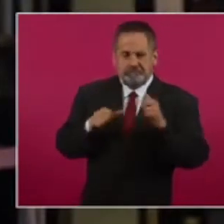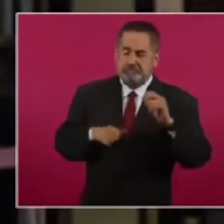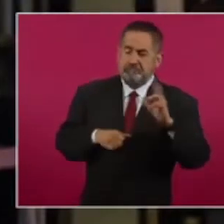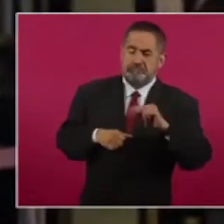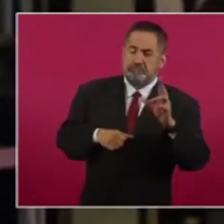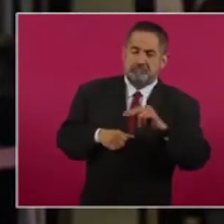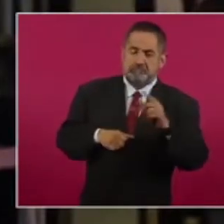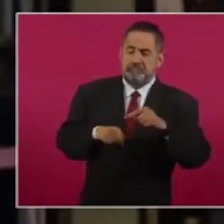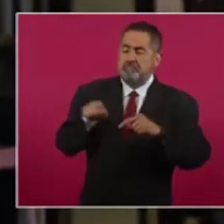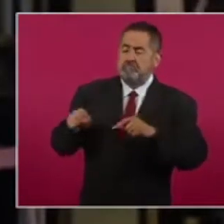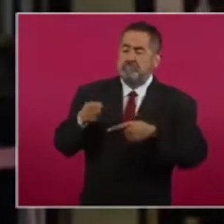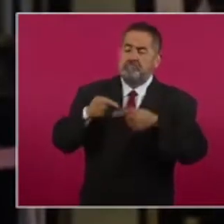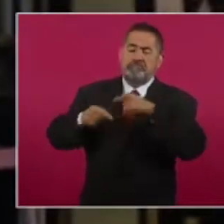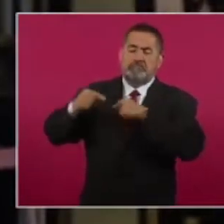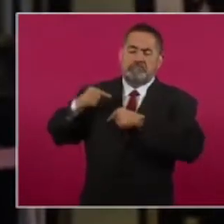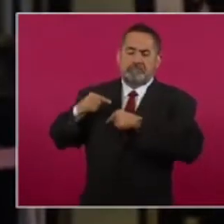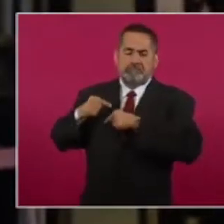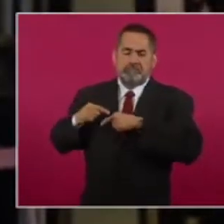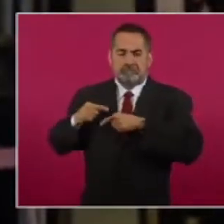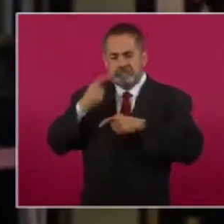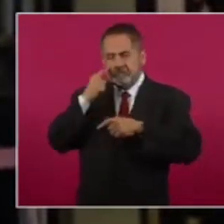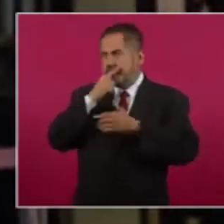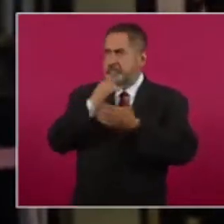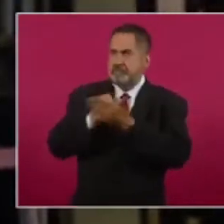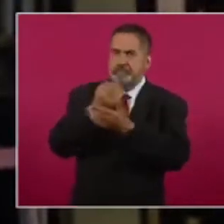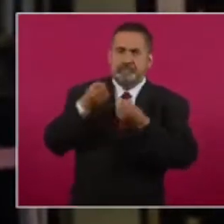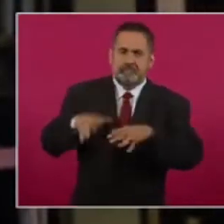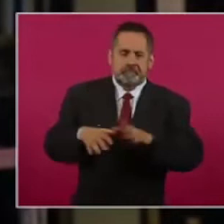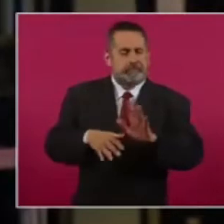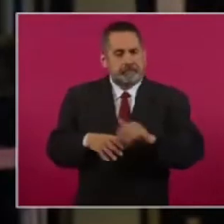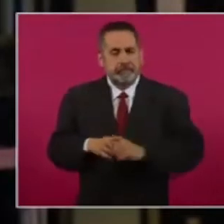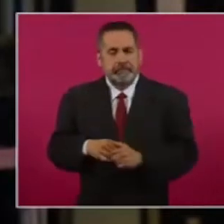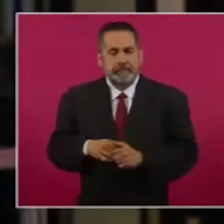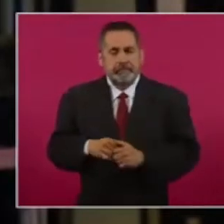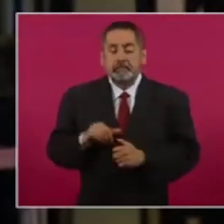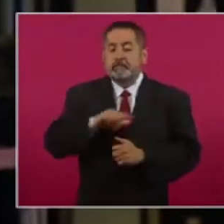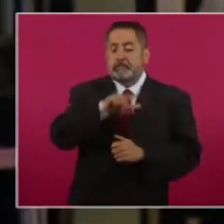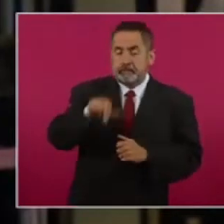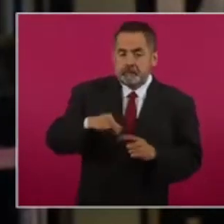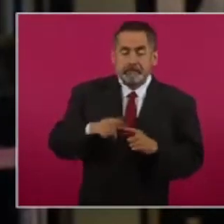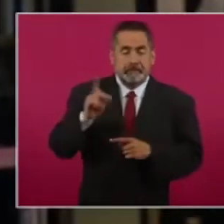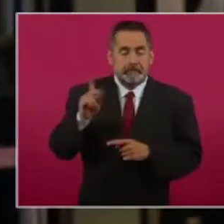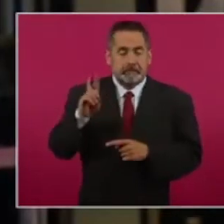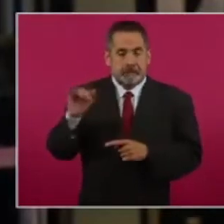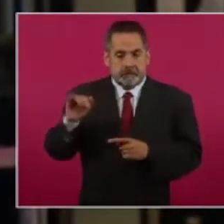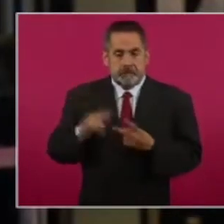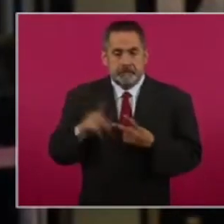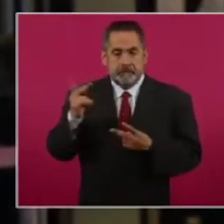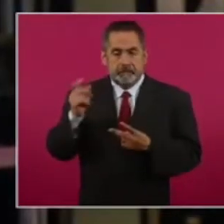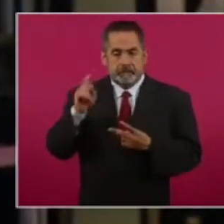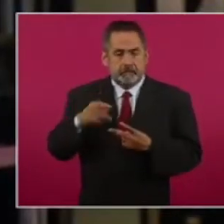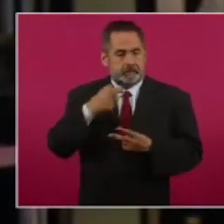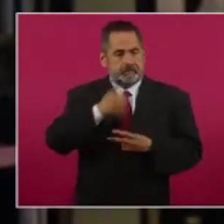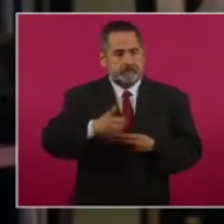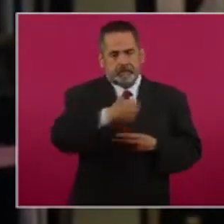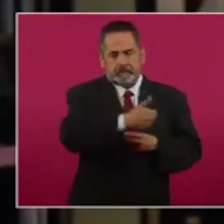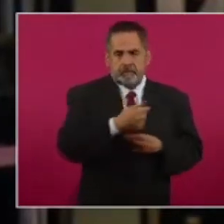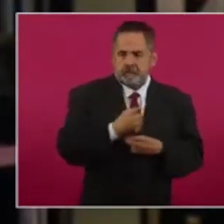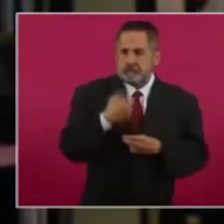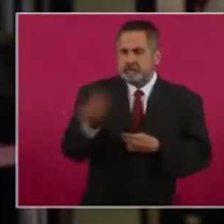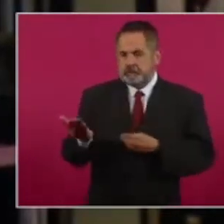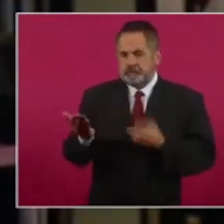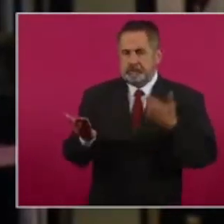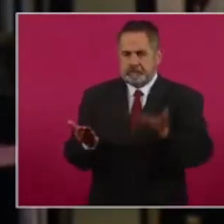argumentando que es un retroceso a la democracia. En días posteriores, el PRI y el PAN presentaron individualmente su propuesta,